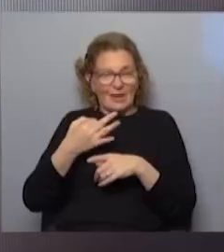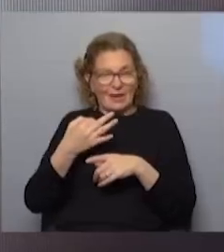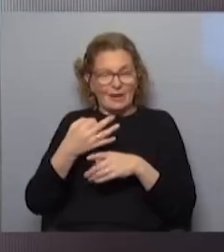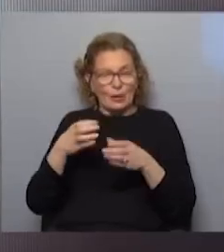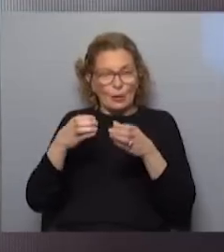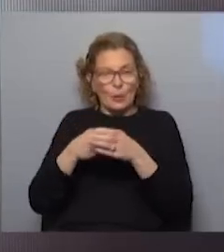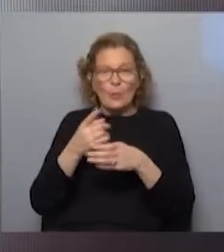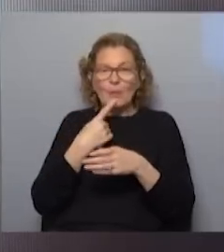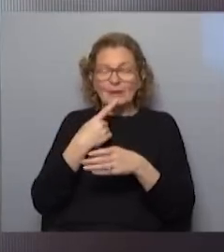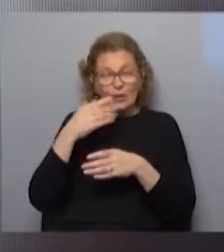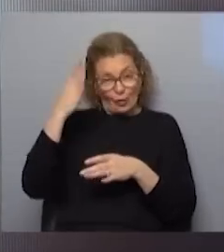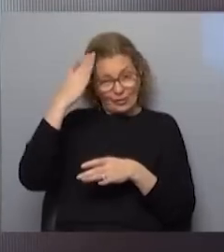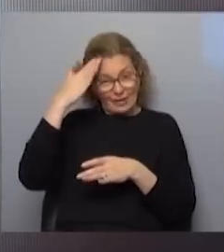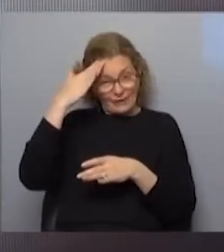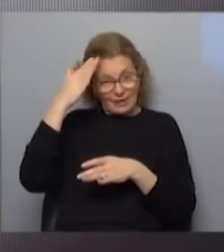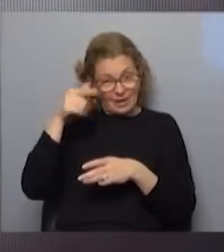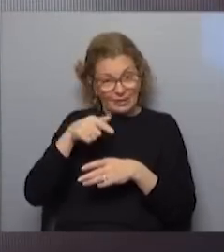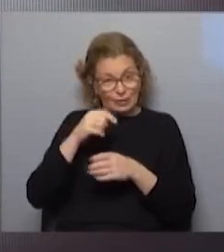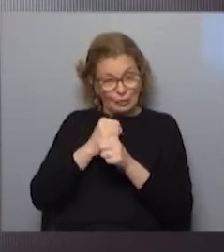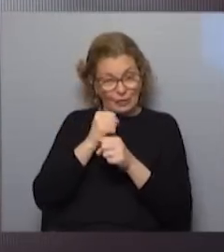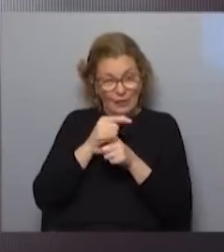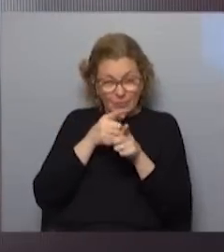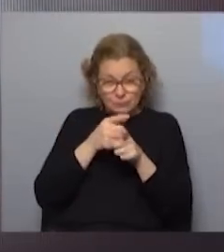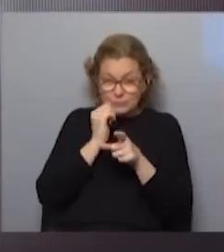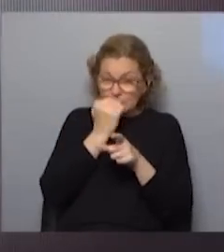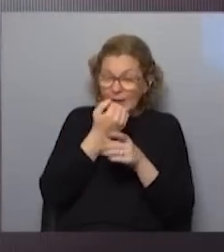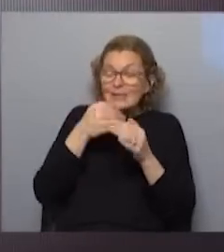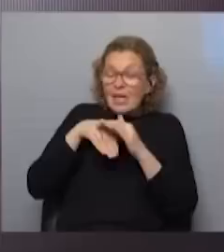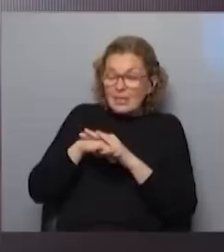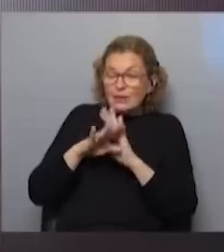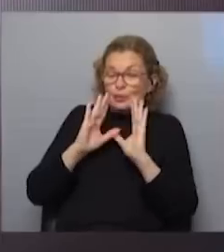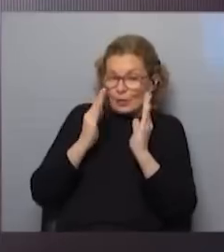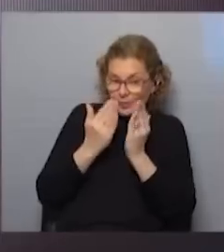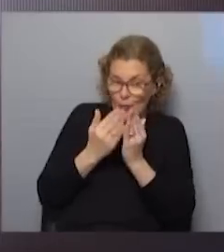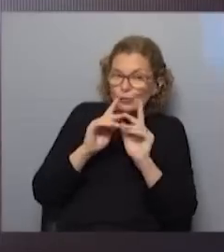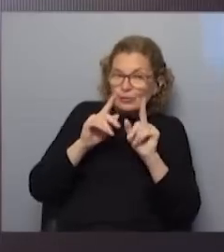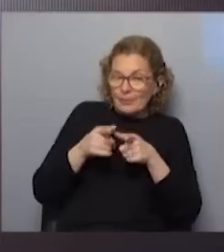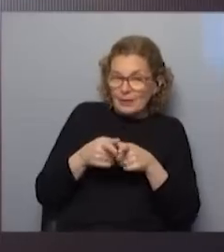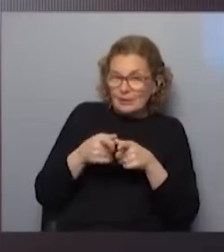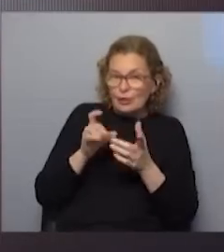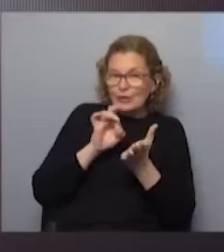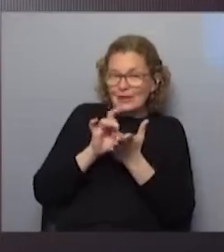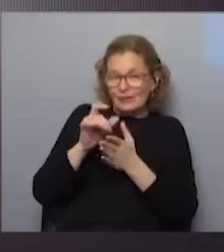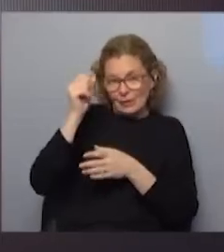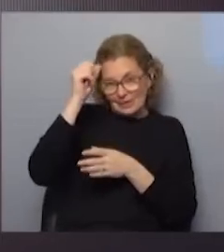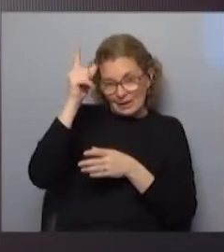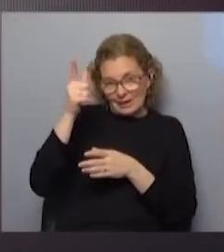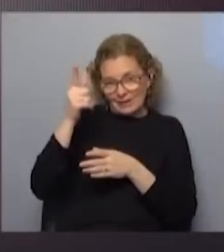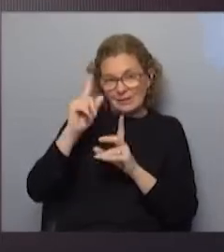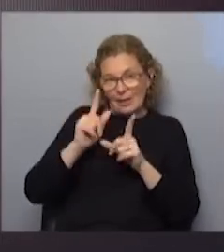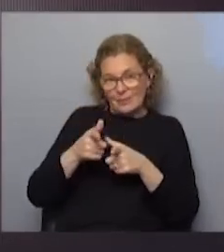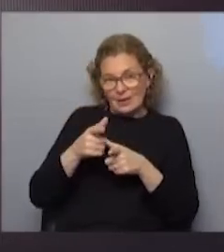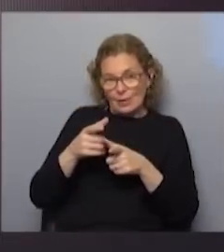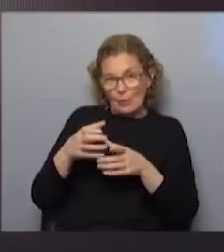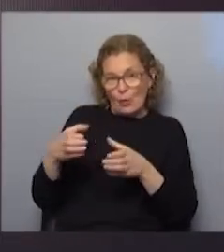clase política estaba enterada este de estas labores de espionaje era parte de ese mundo ahora los servicios de inteligencia también constituyen